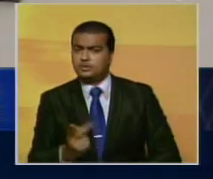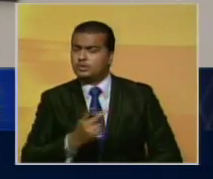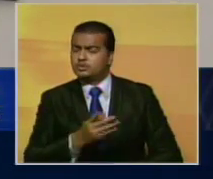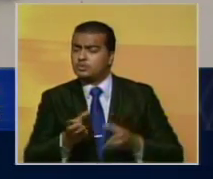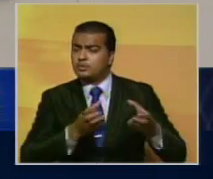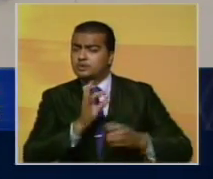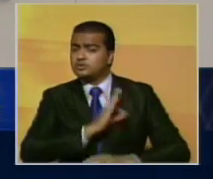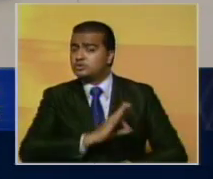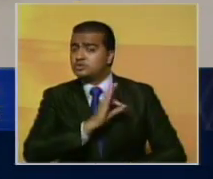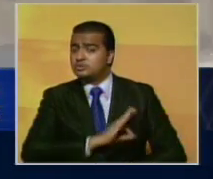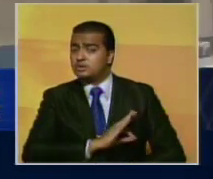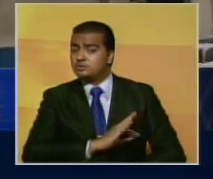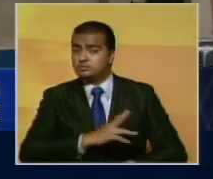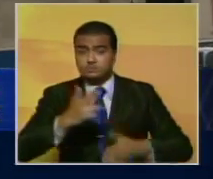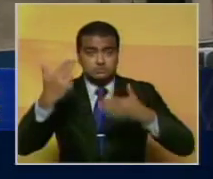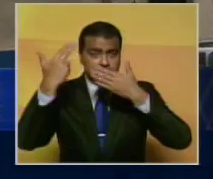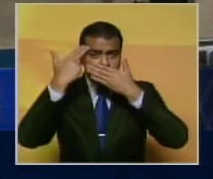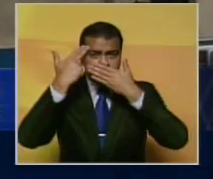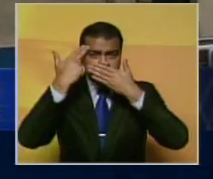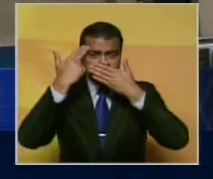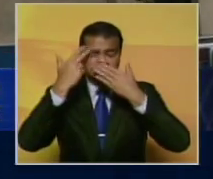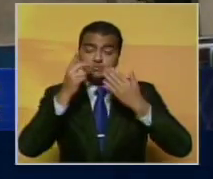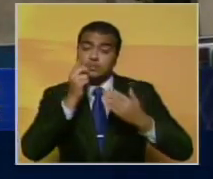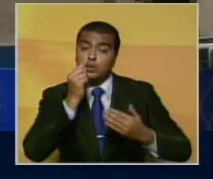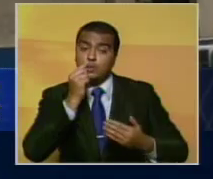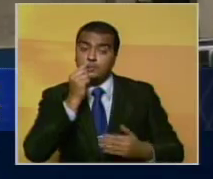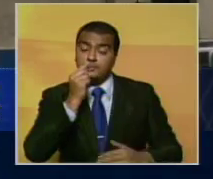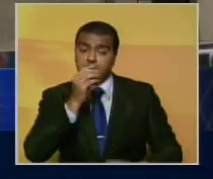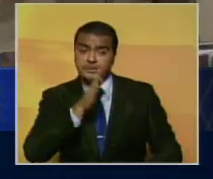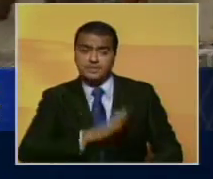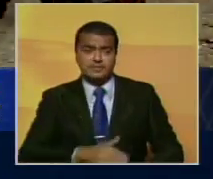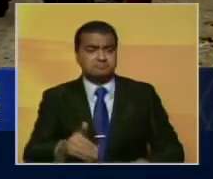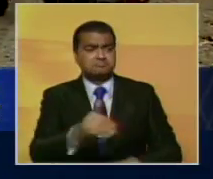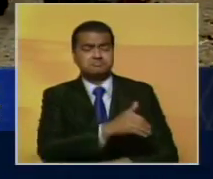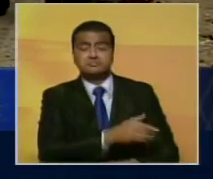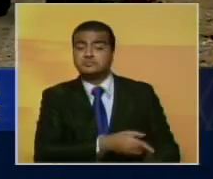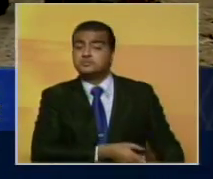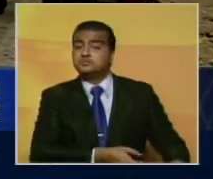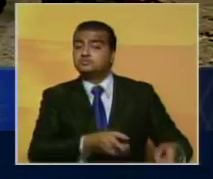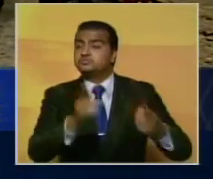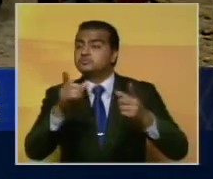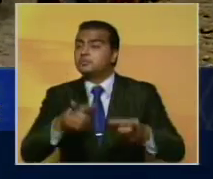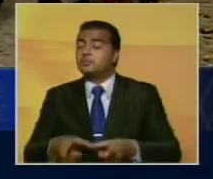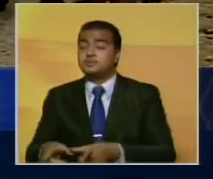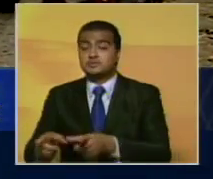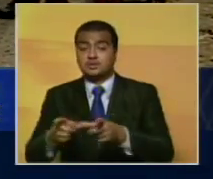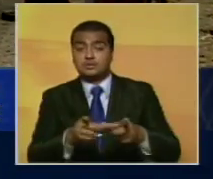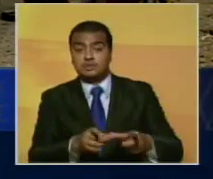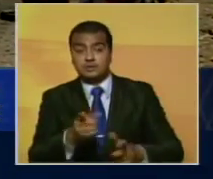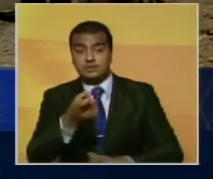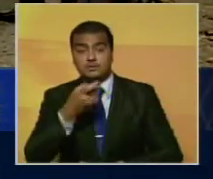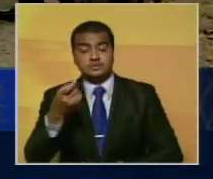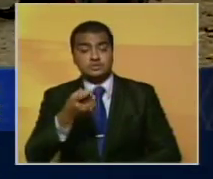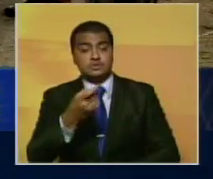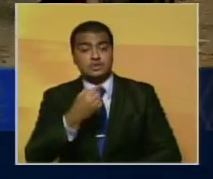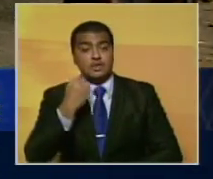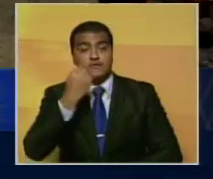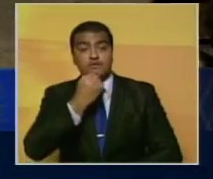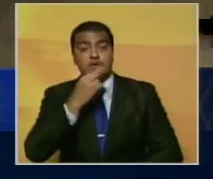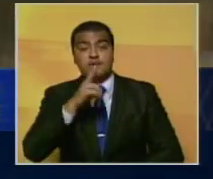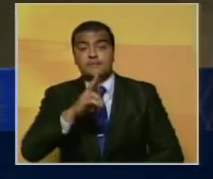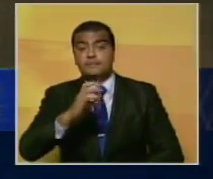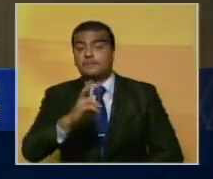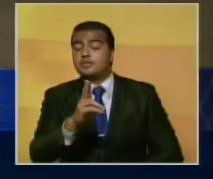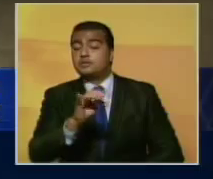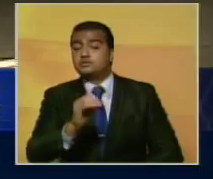comunicadores que fueron sometidos por sujetos fuertemente armados cuando viajan por esta transitada vía la población de boca de uchire françois